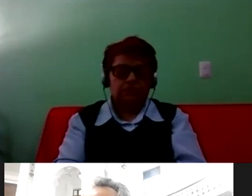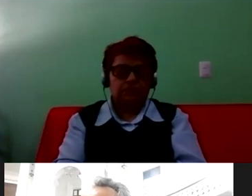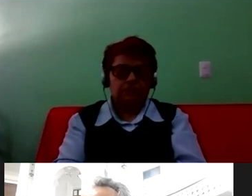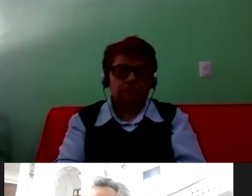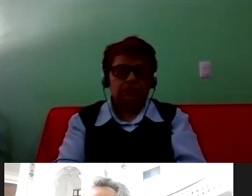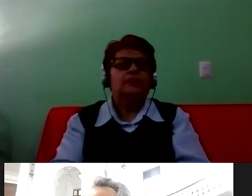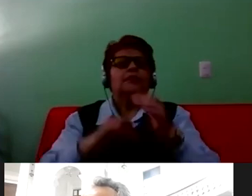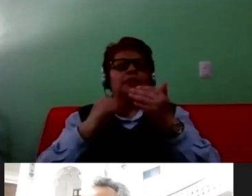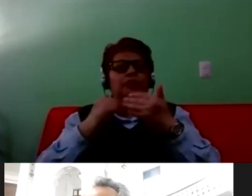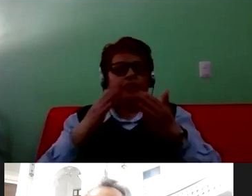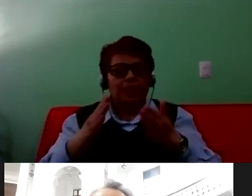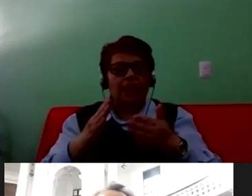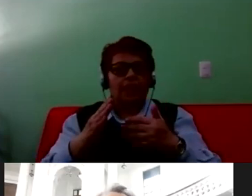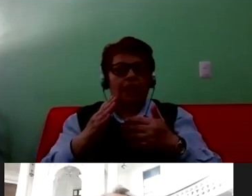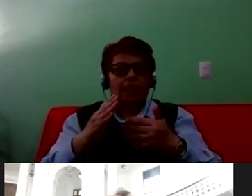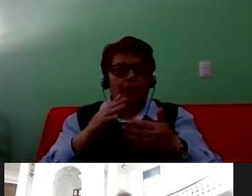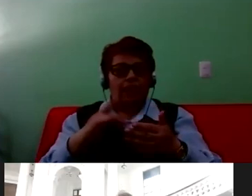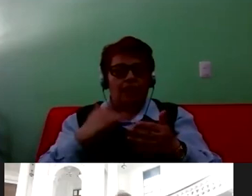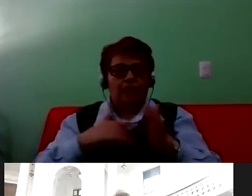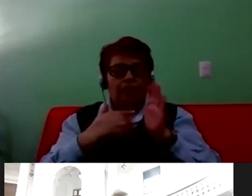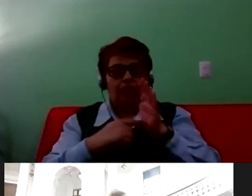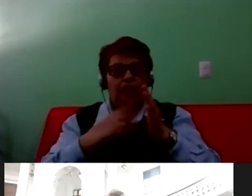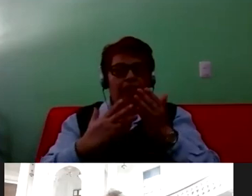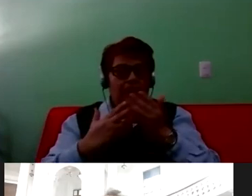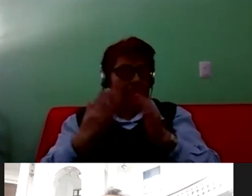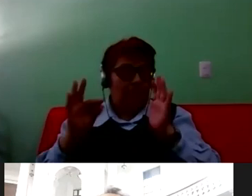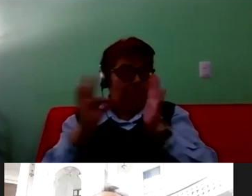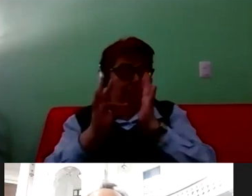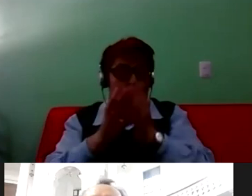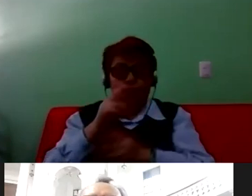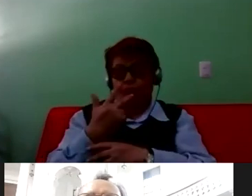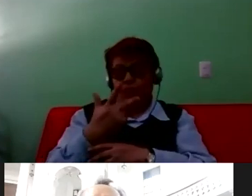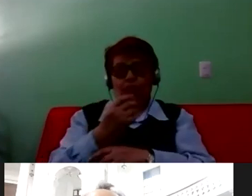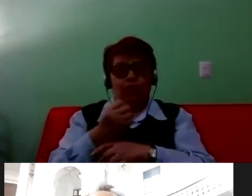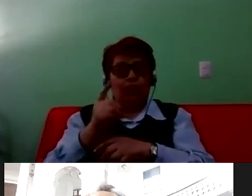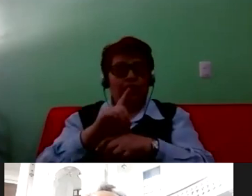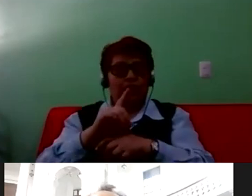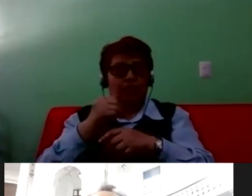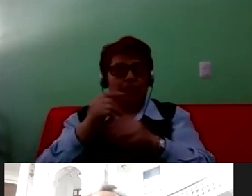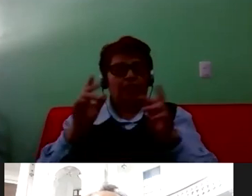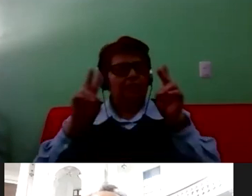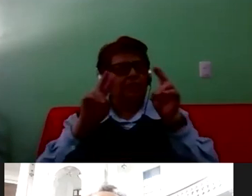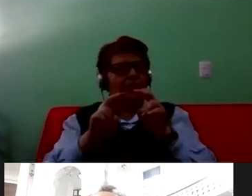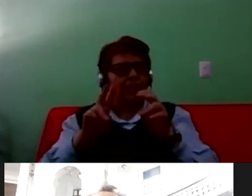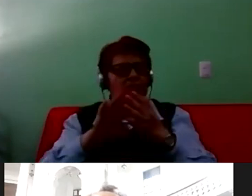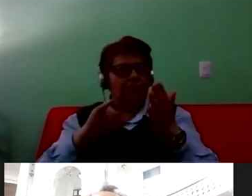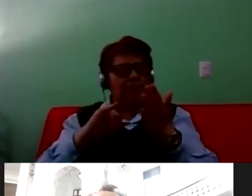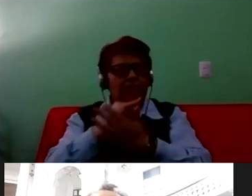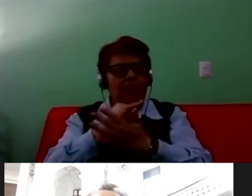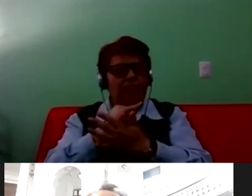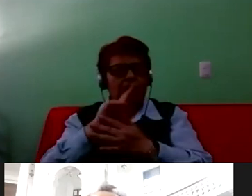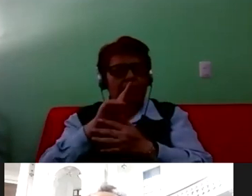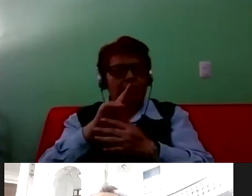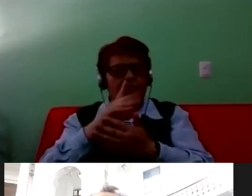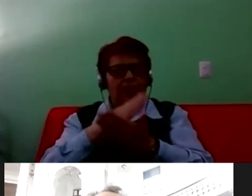Por instrucciones de la presidencia, se pone a consideración el desahogo del punto 8 del orden del día, relativo al dictamen de las